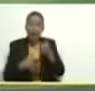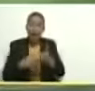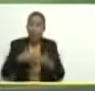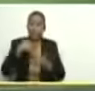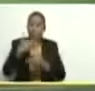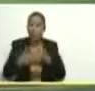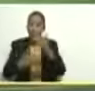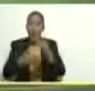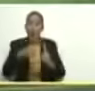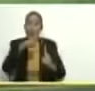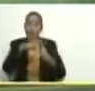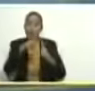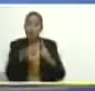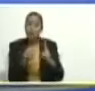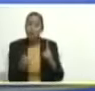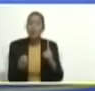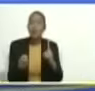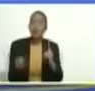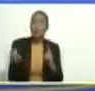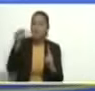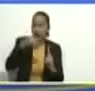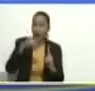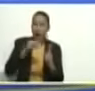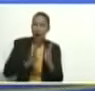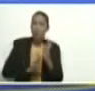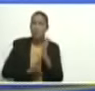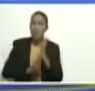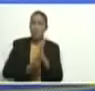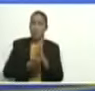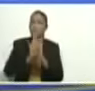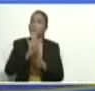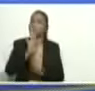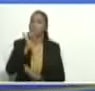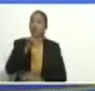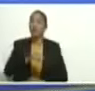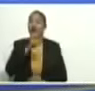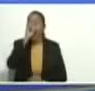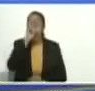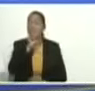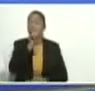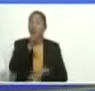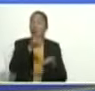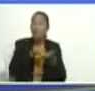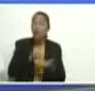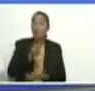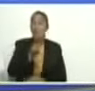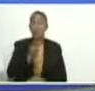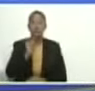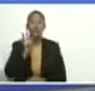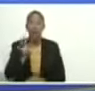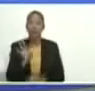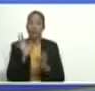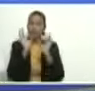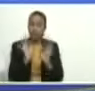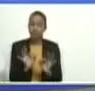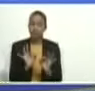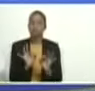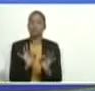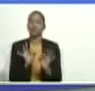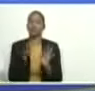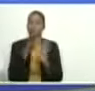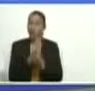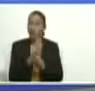positivamente cada vez más. Estamos en un año 2024 de ascenso de la fuerza